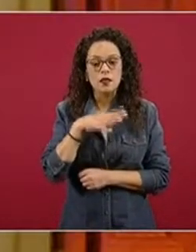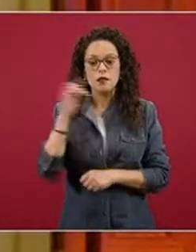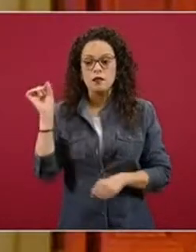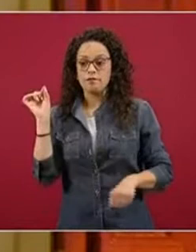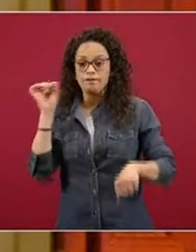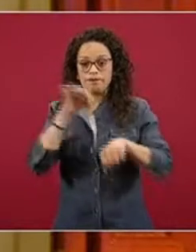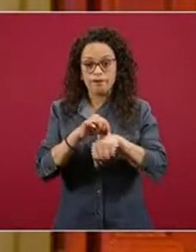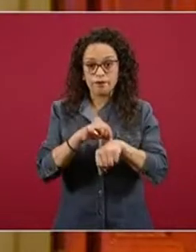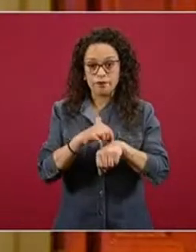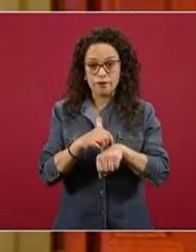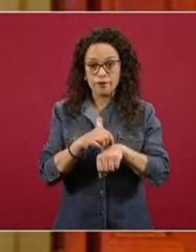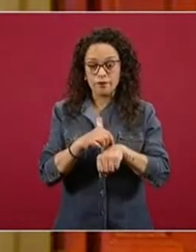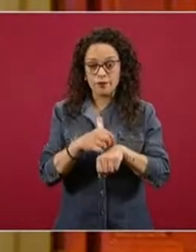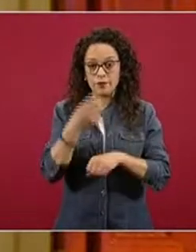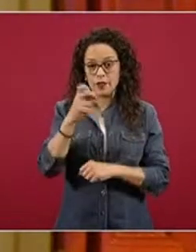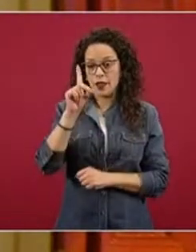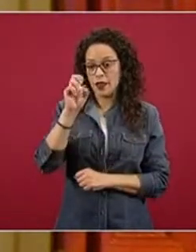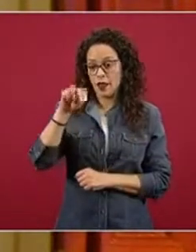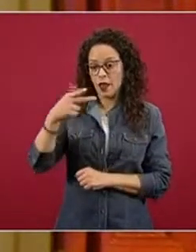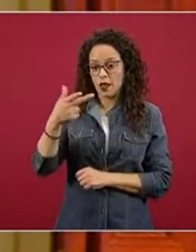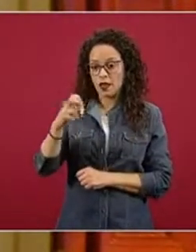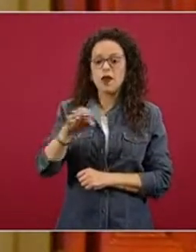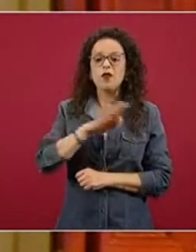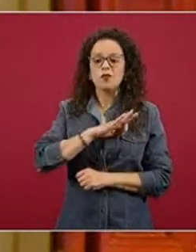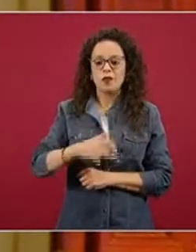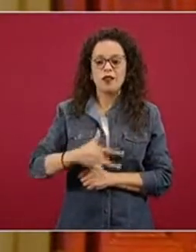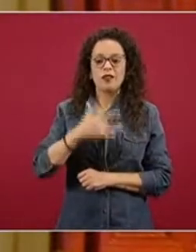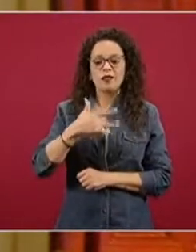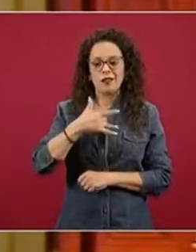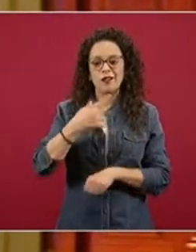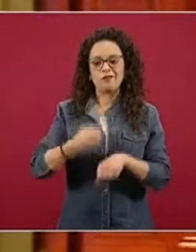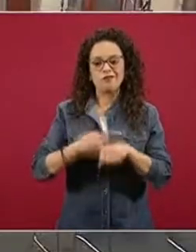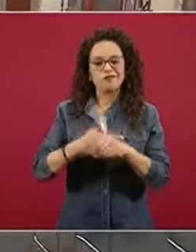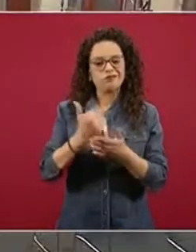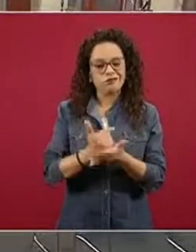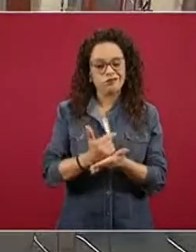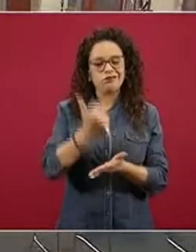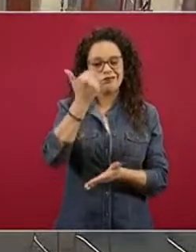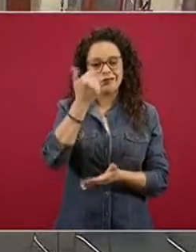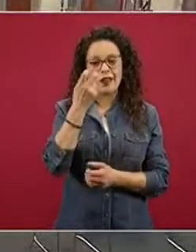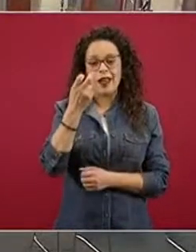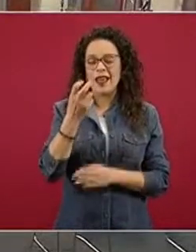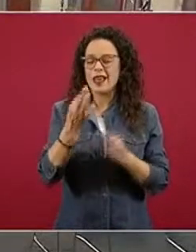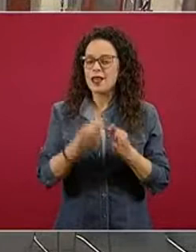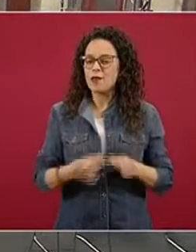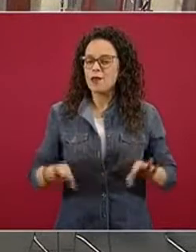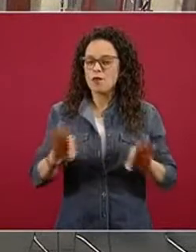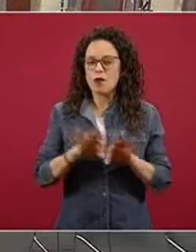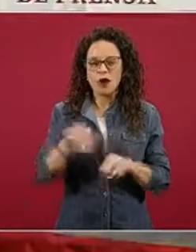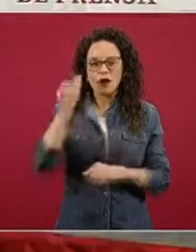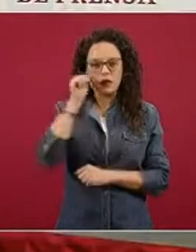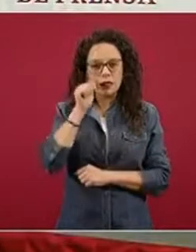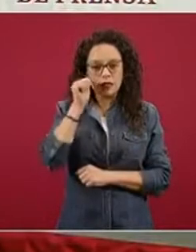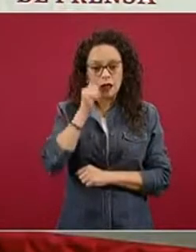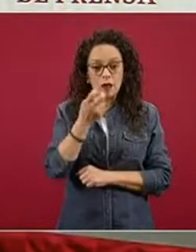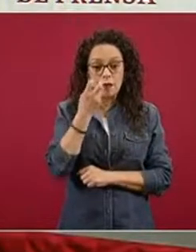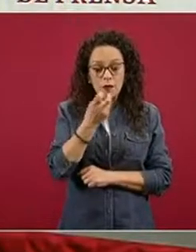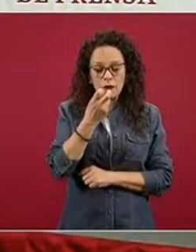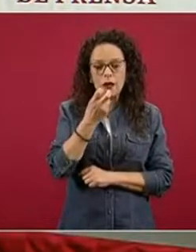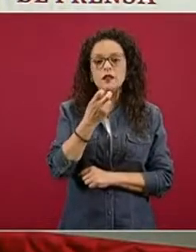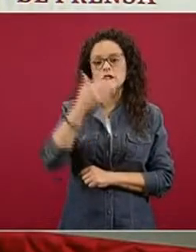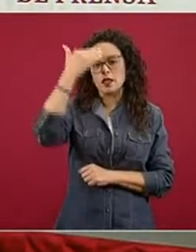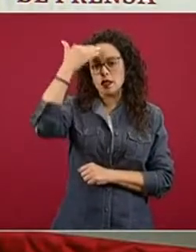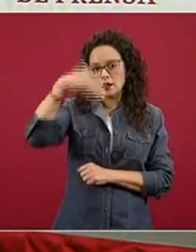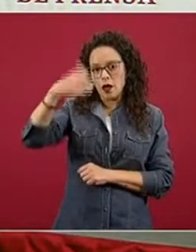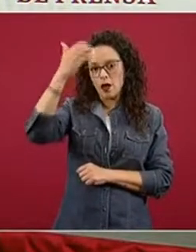con dengue, pues pueda tener manifestaciones graves. Entonces es importante que tengamos siempre muy presente estas condiciones. Siguiente,